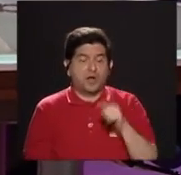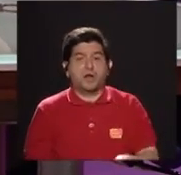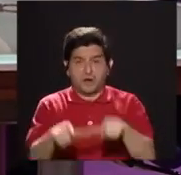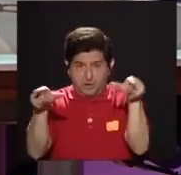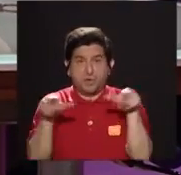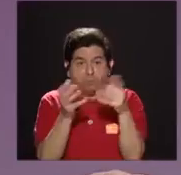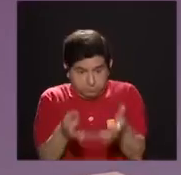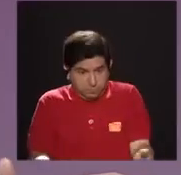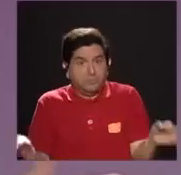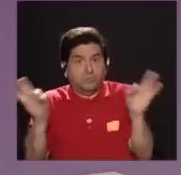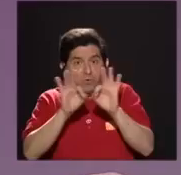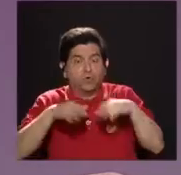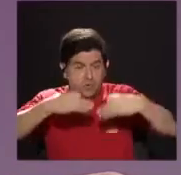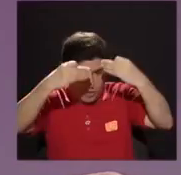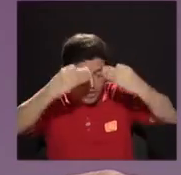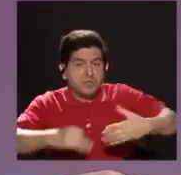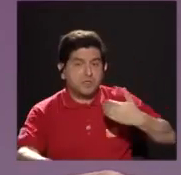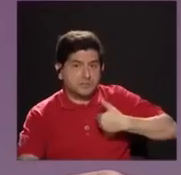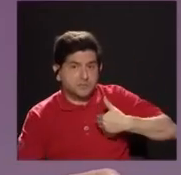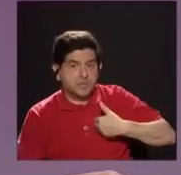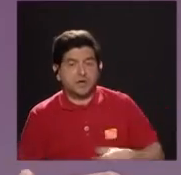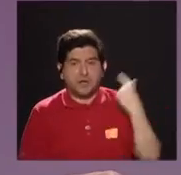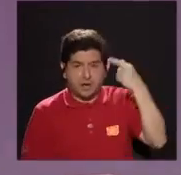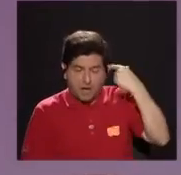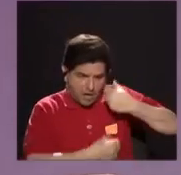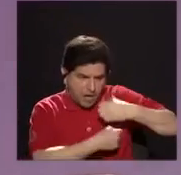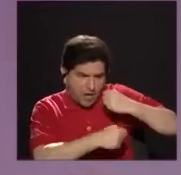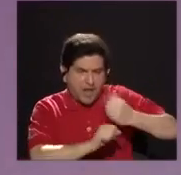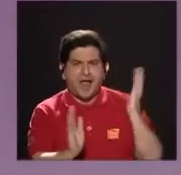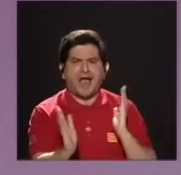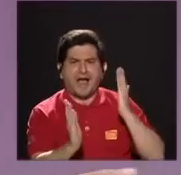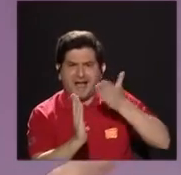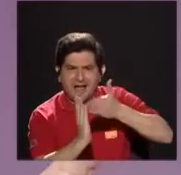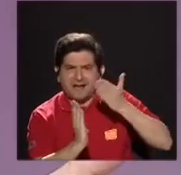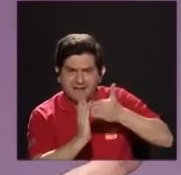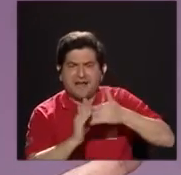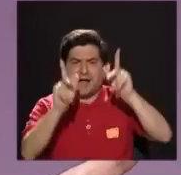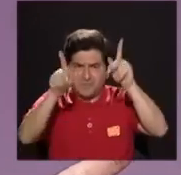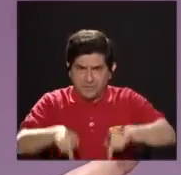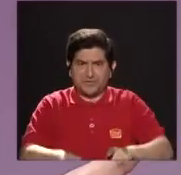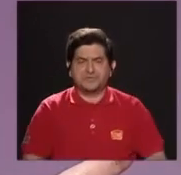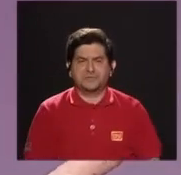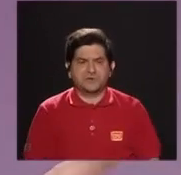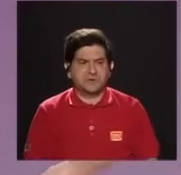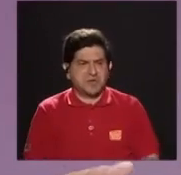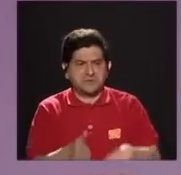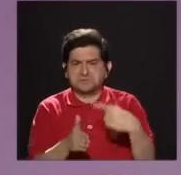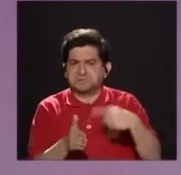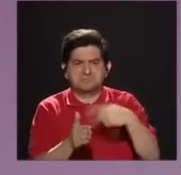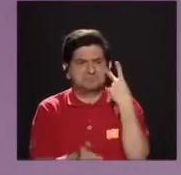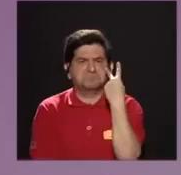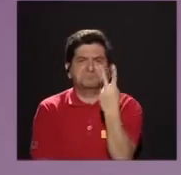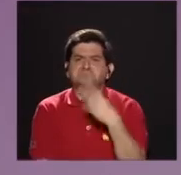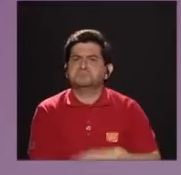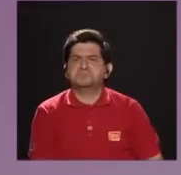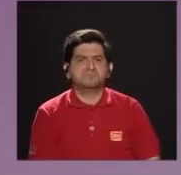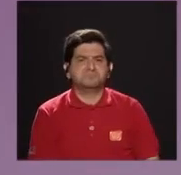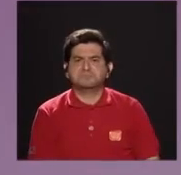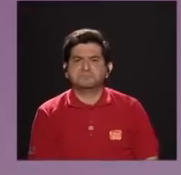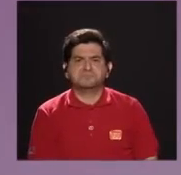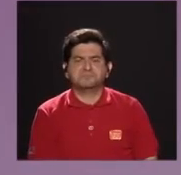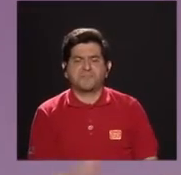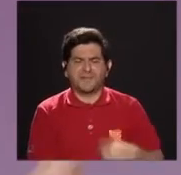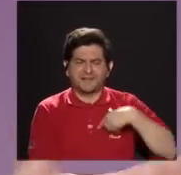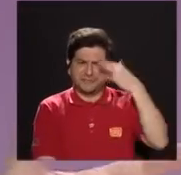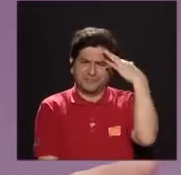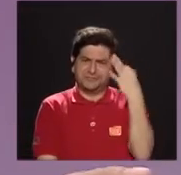y las decisiones que se toman desde el gobierno local afectan directamente a las personas, a veces incluso no lo vemos, ¿verdad? Entonces